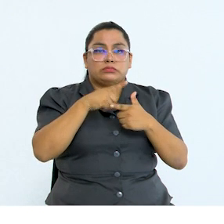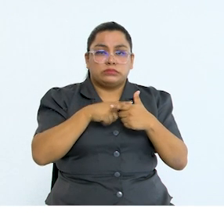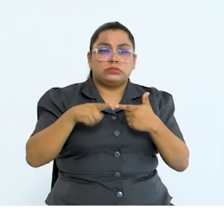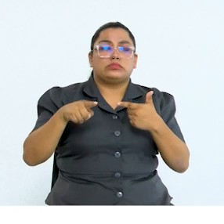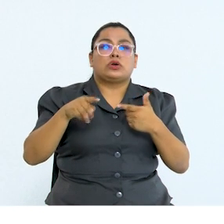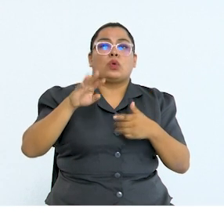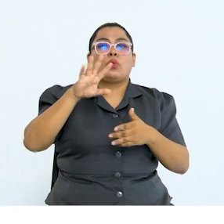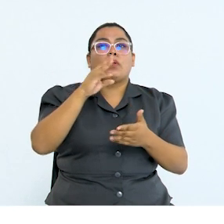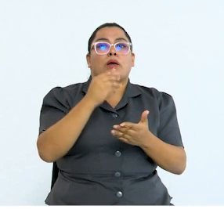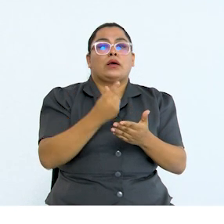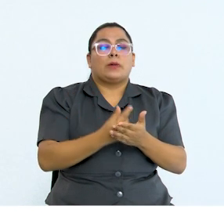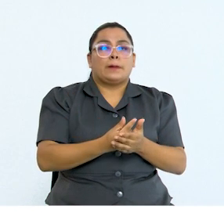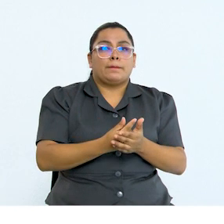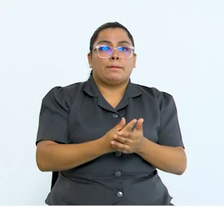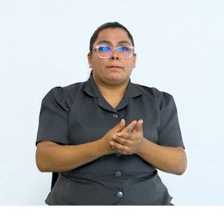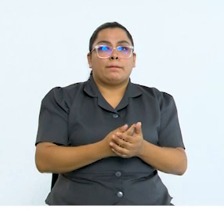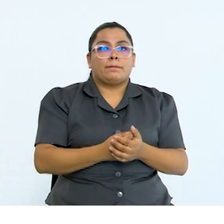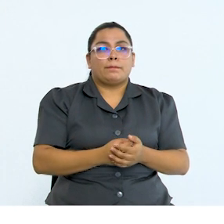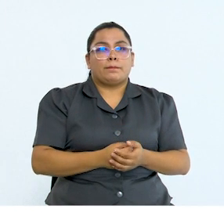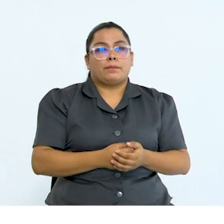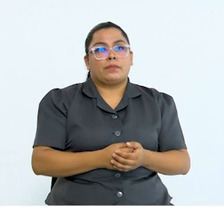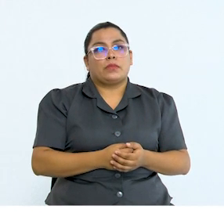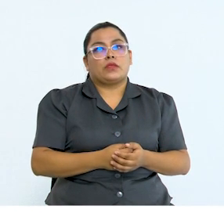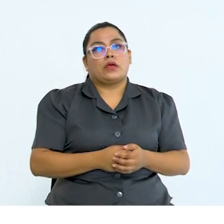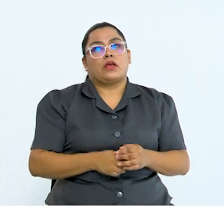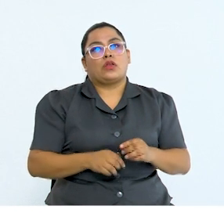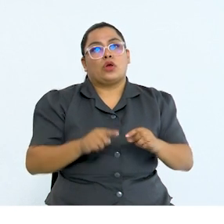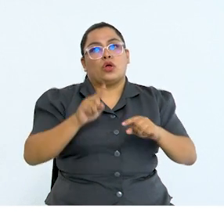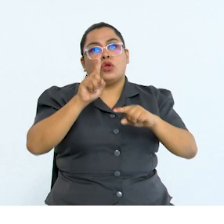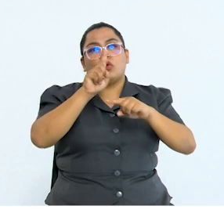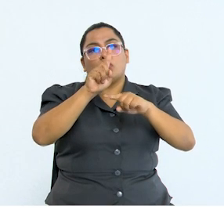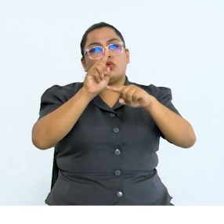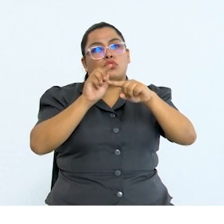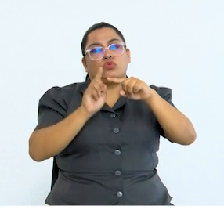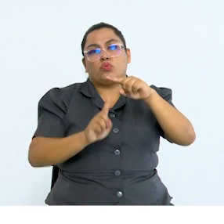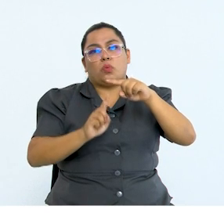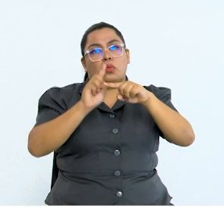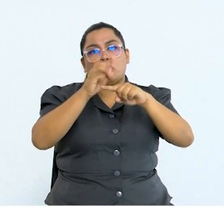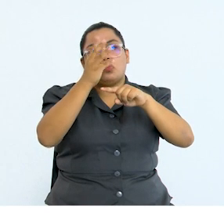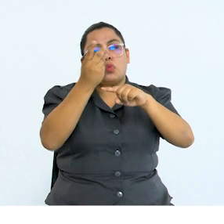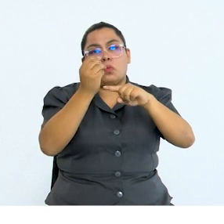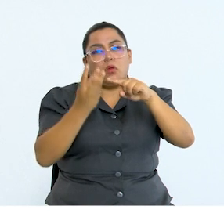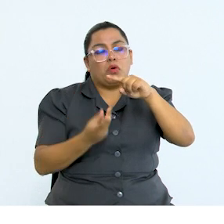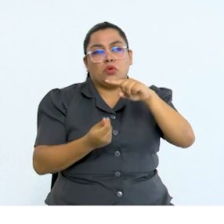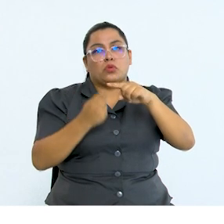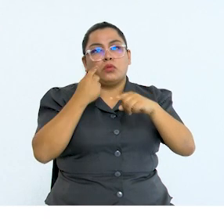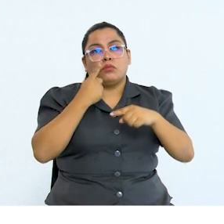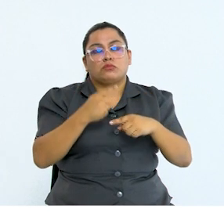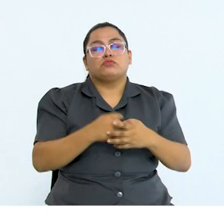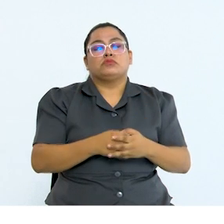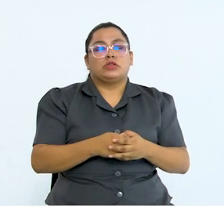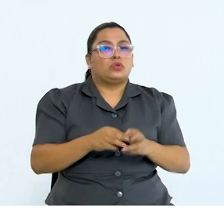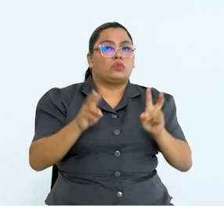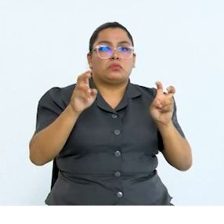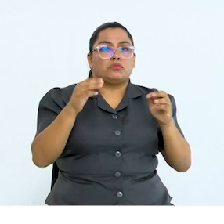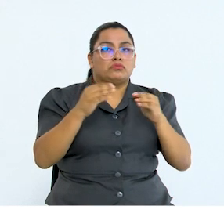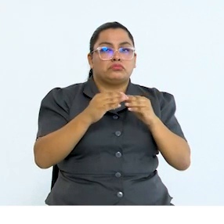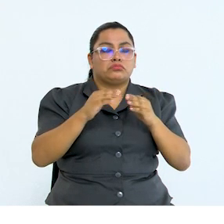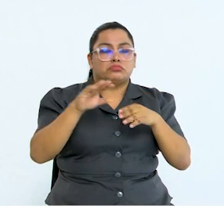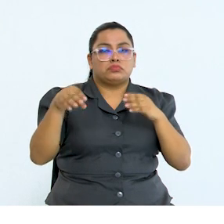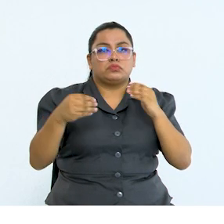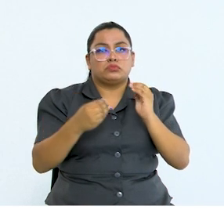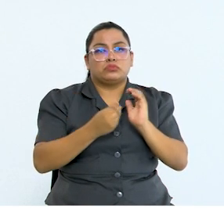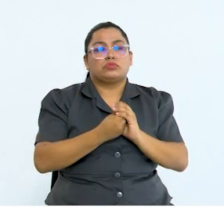se introducen las fracciones impropias, los números mixtos y cómo pasar de fracciones impropias a números mixtos